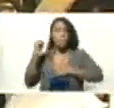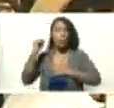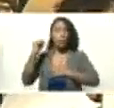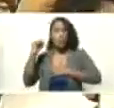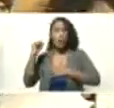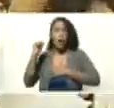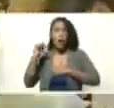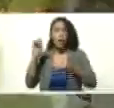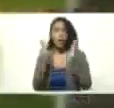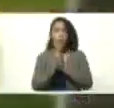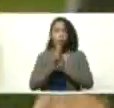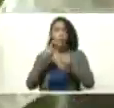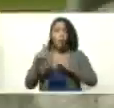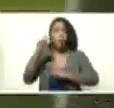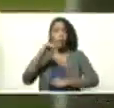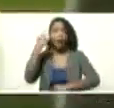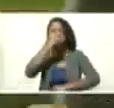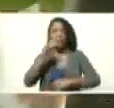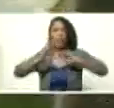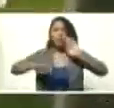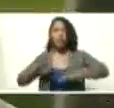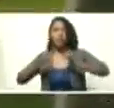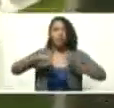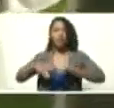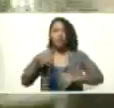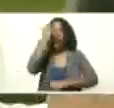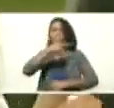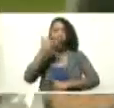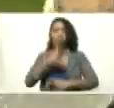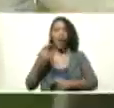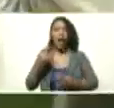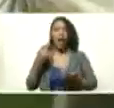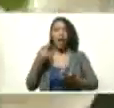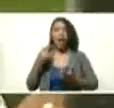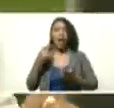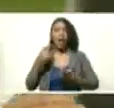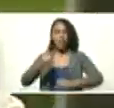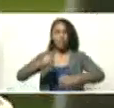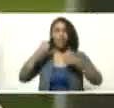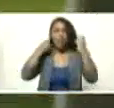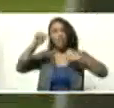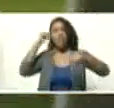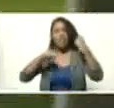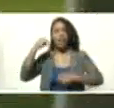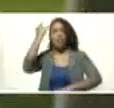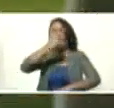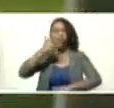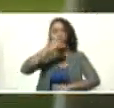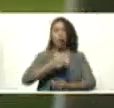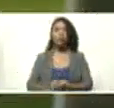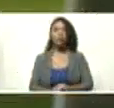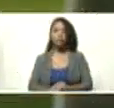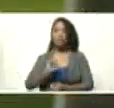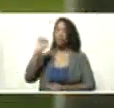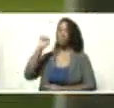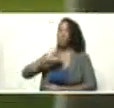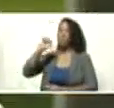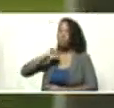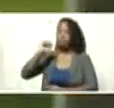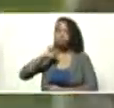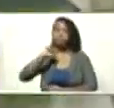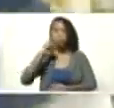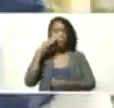también, con el tambor del África, con el ritmo del África, con la irreverencia y con la rebeldía africana. Así es. Fíjate,